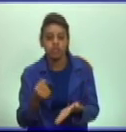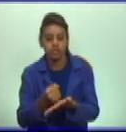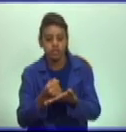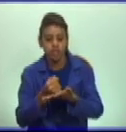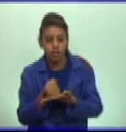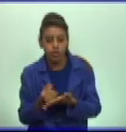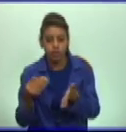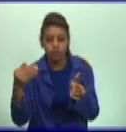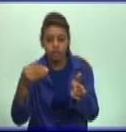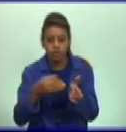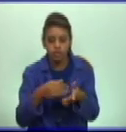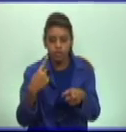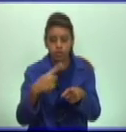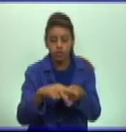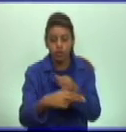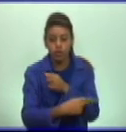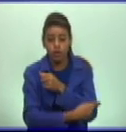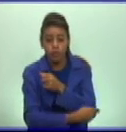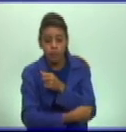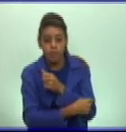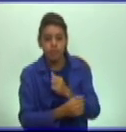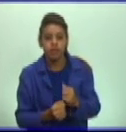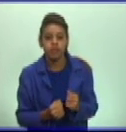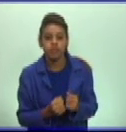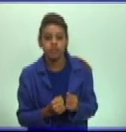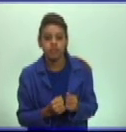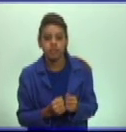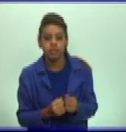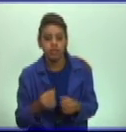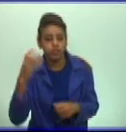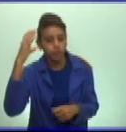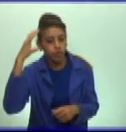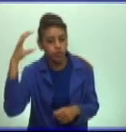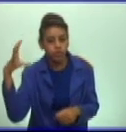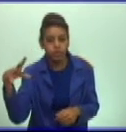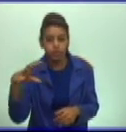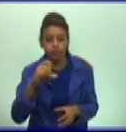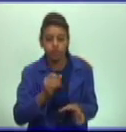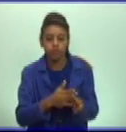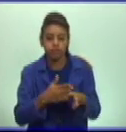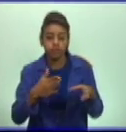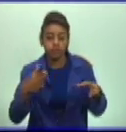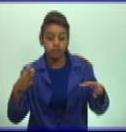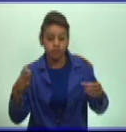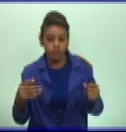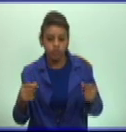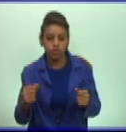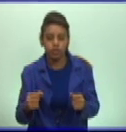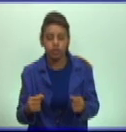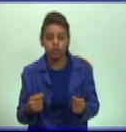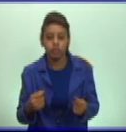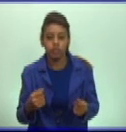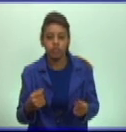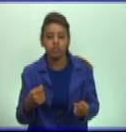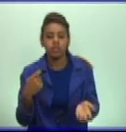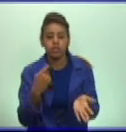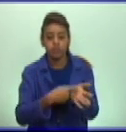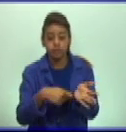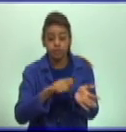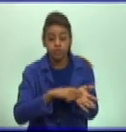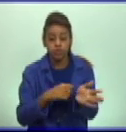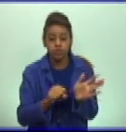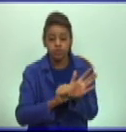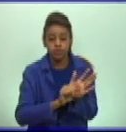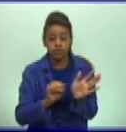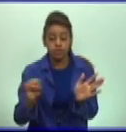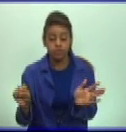extranjera, teniendo como el Estado toda la acción mayoritaria. Se autoriza el trabajo por cuenta propia